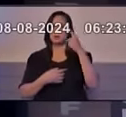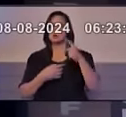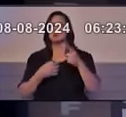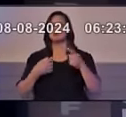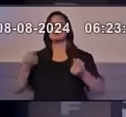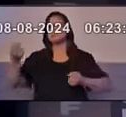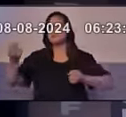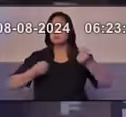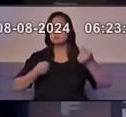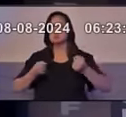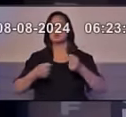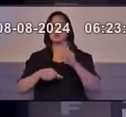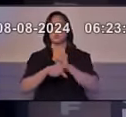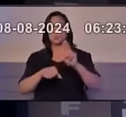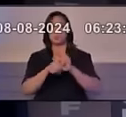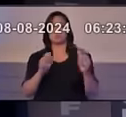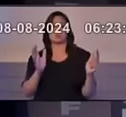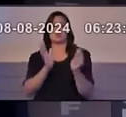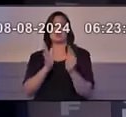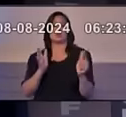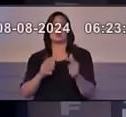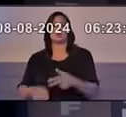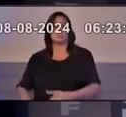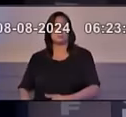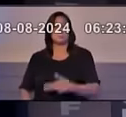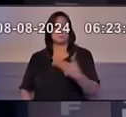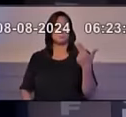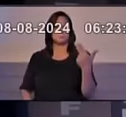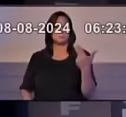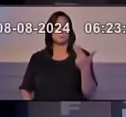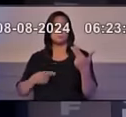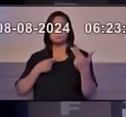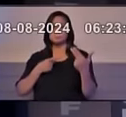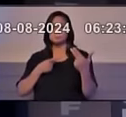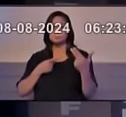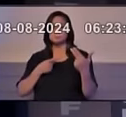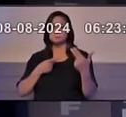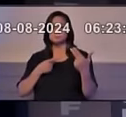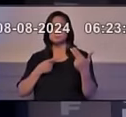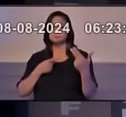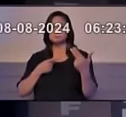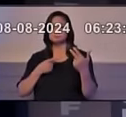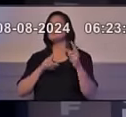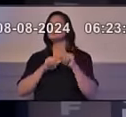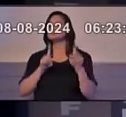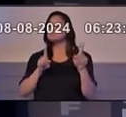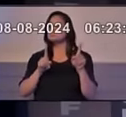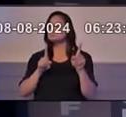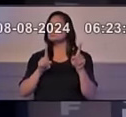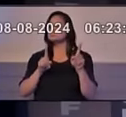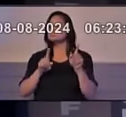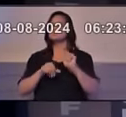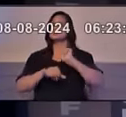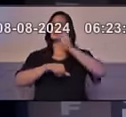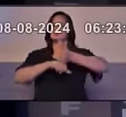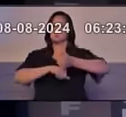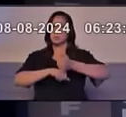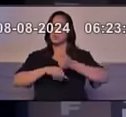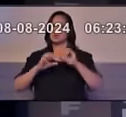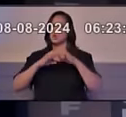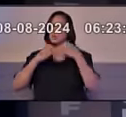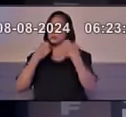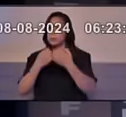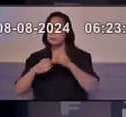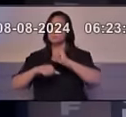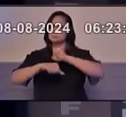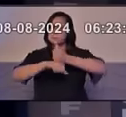Y estaba hablando ahí frente a su jefe de gobierno, que es el presidente Luis Abinader, y otros funcionarios invitados.